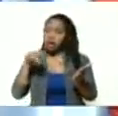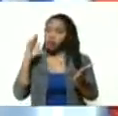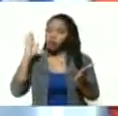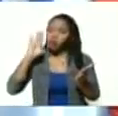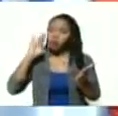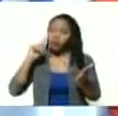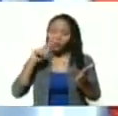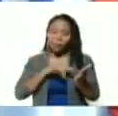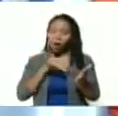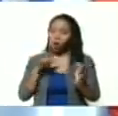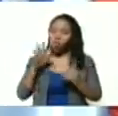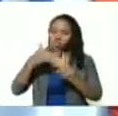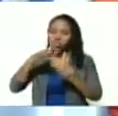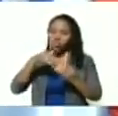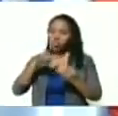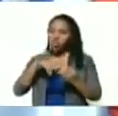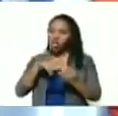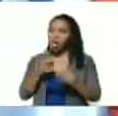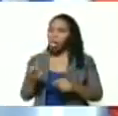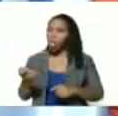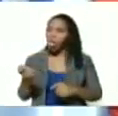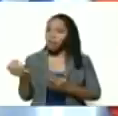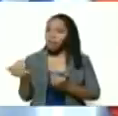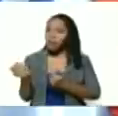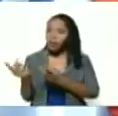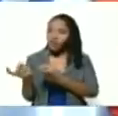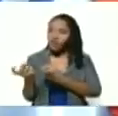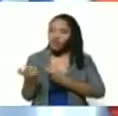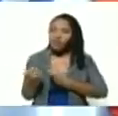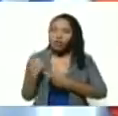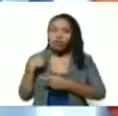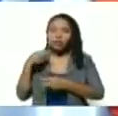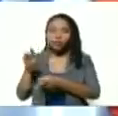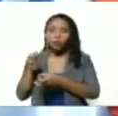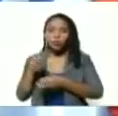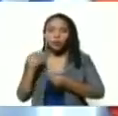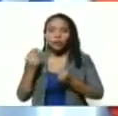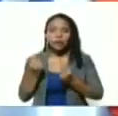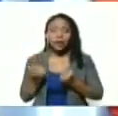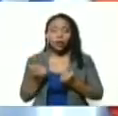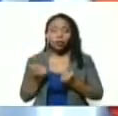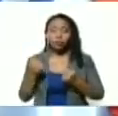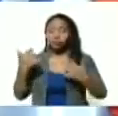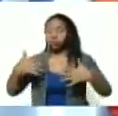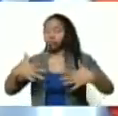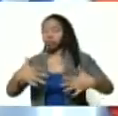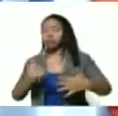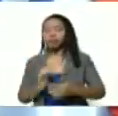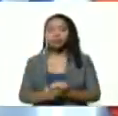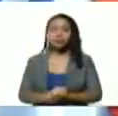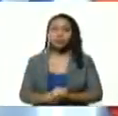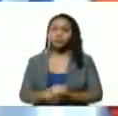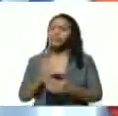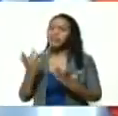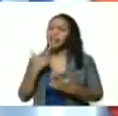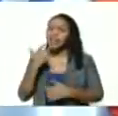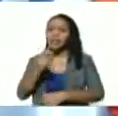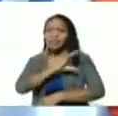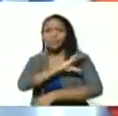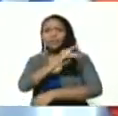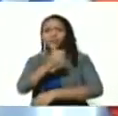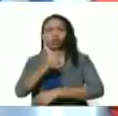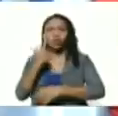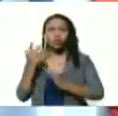bajo el terrorismo judicial, extorsionarlos y darle dinero, bienes de fortuna. ¿Qué diría un director? ¿Qué